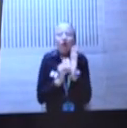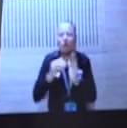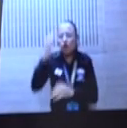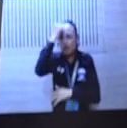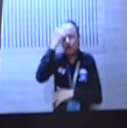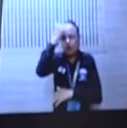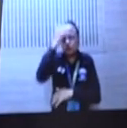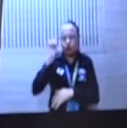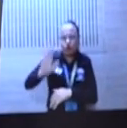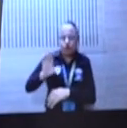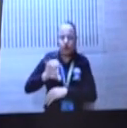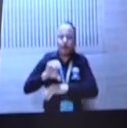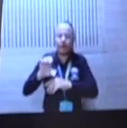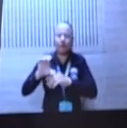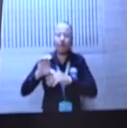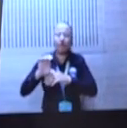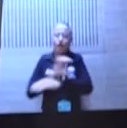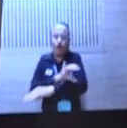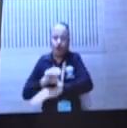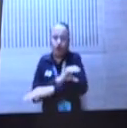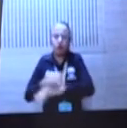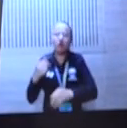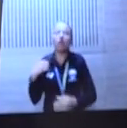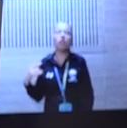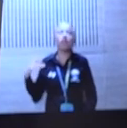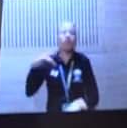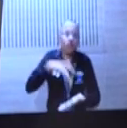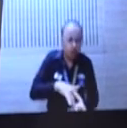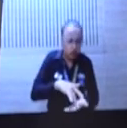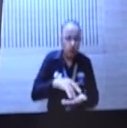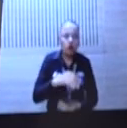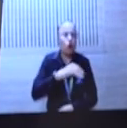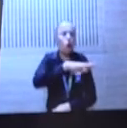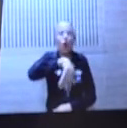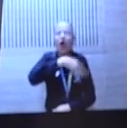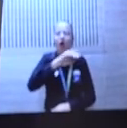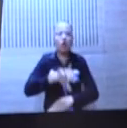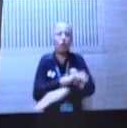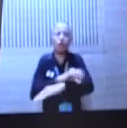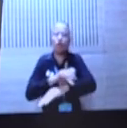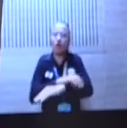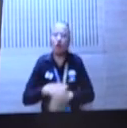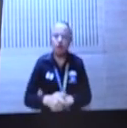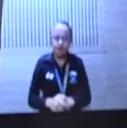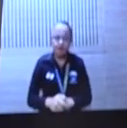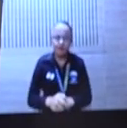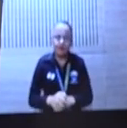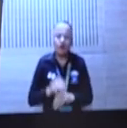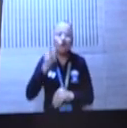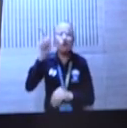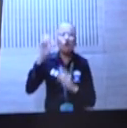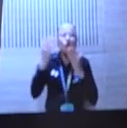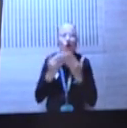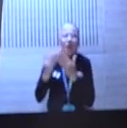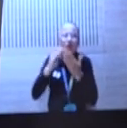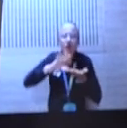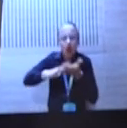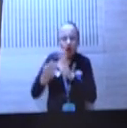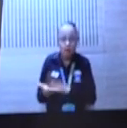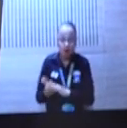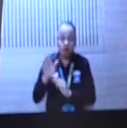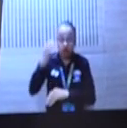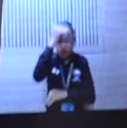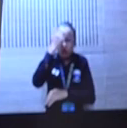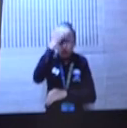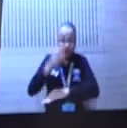computadores en el megac colegio de la paz de el profesor informática con el celular y los niños alrededor de él viendo en el celular es decir eso eso eso